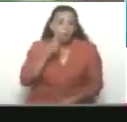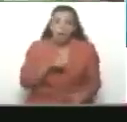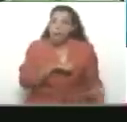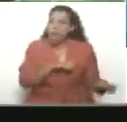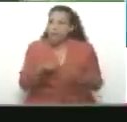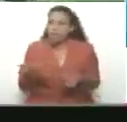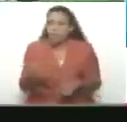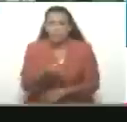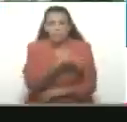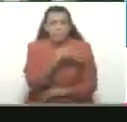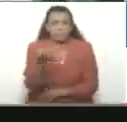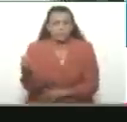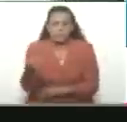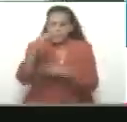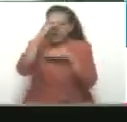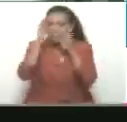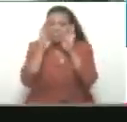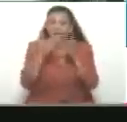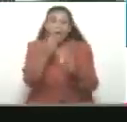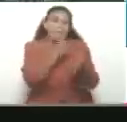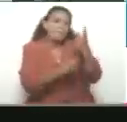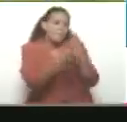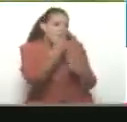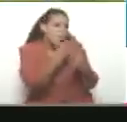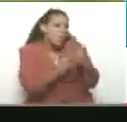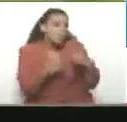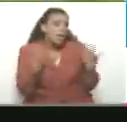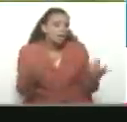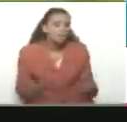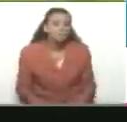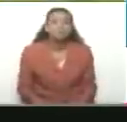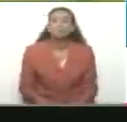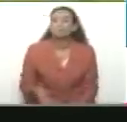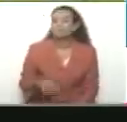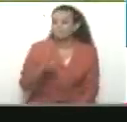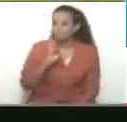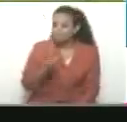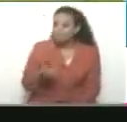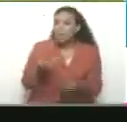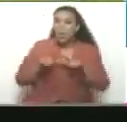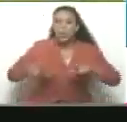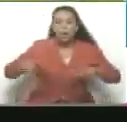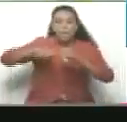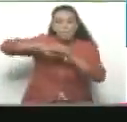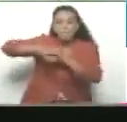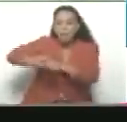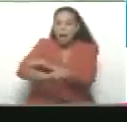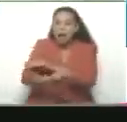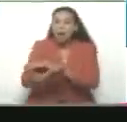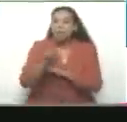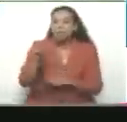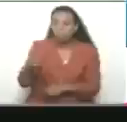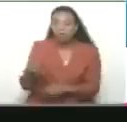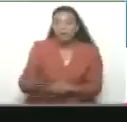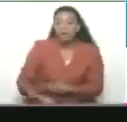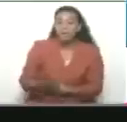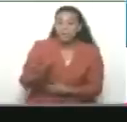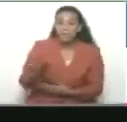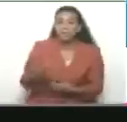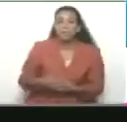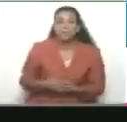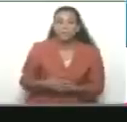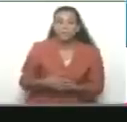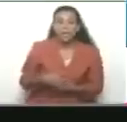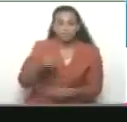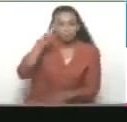atendida perfectamente Si tiene alguna pregunta presidente es correcto la sala de parto Esta es